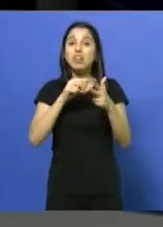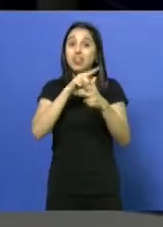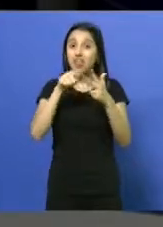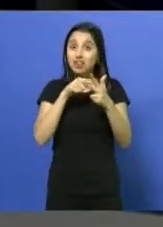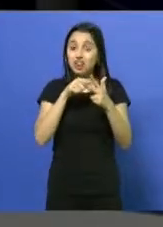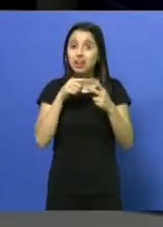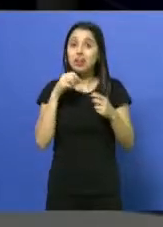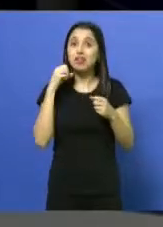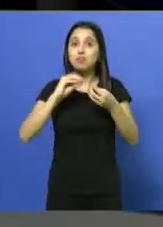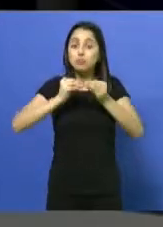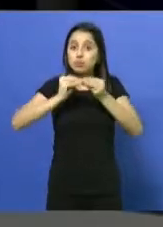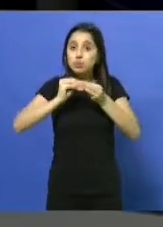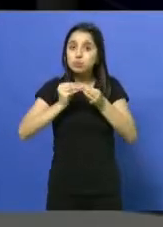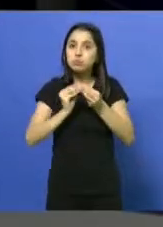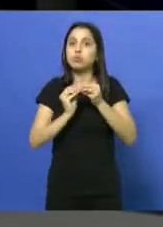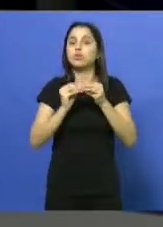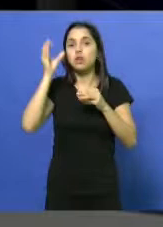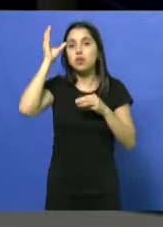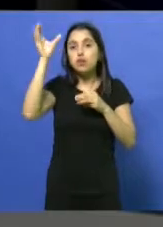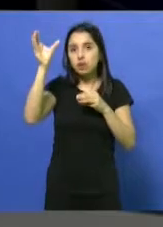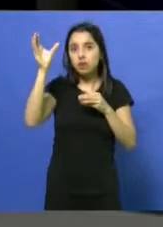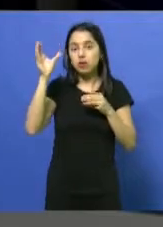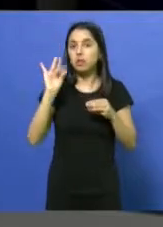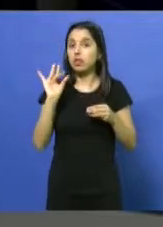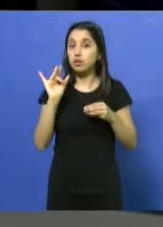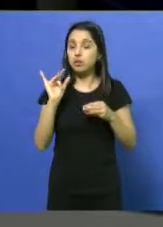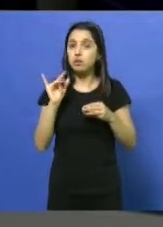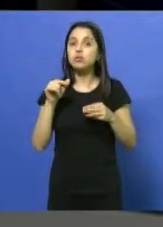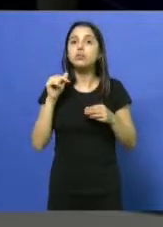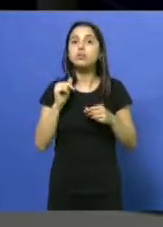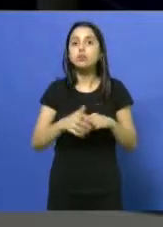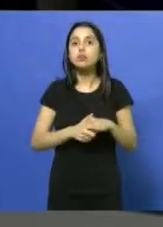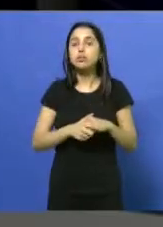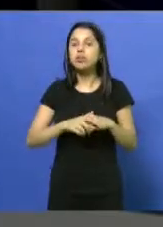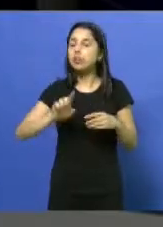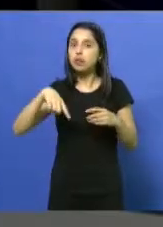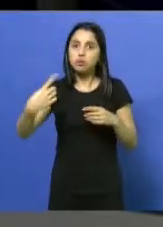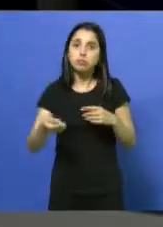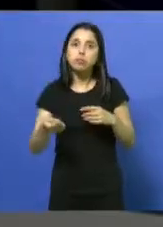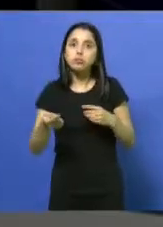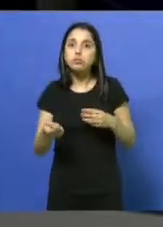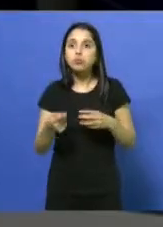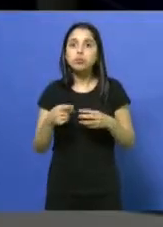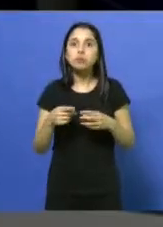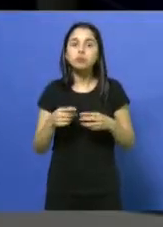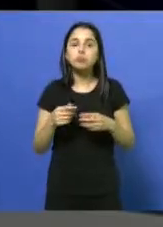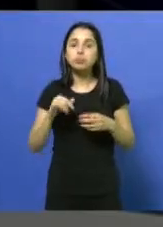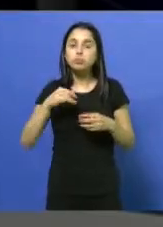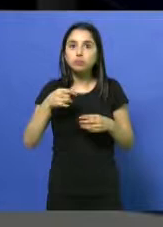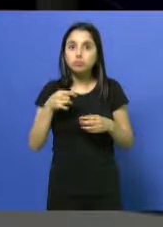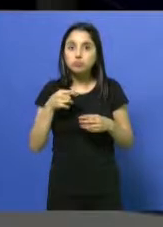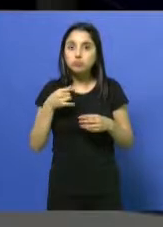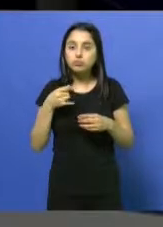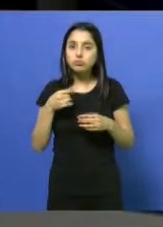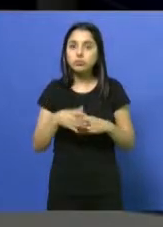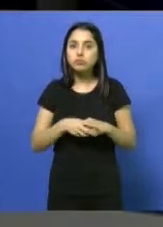esa manera ellos tratan de explicar cuál es su realidad. Después está la realidad más dura seguramente que están pasando y que pueden llegar a